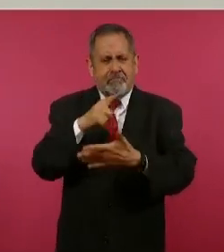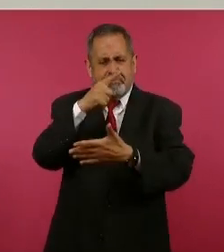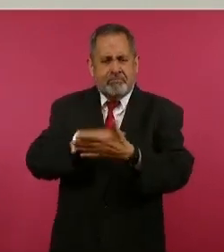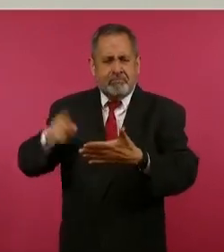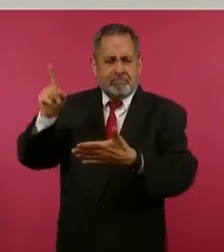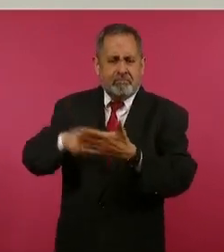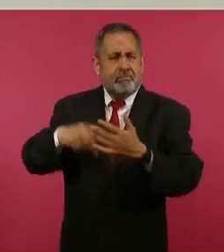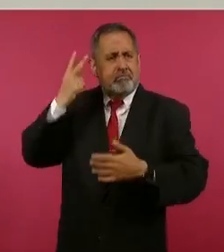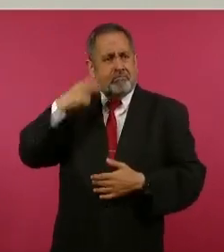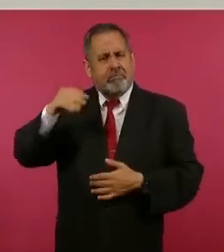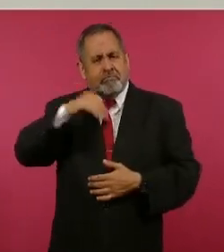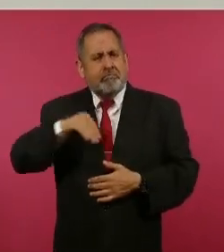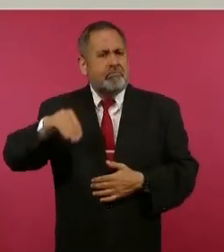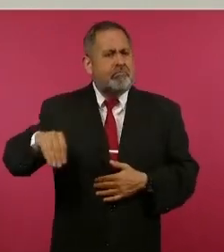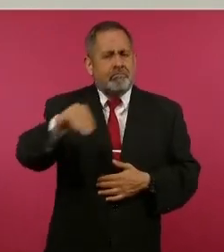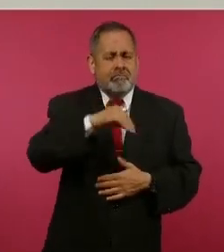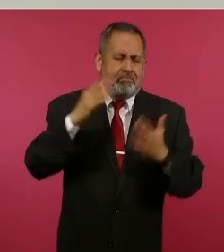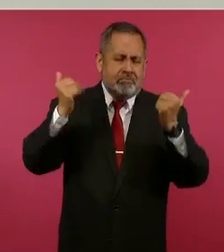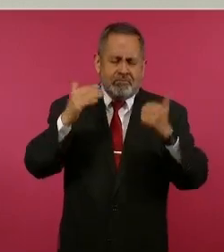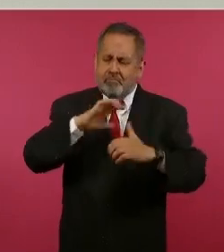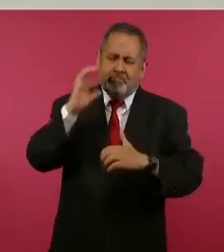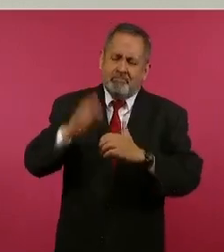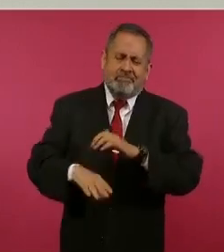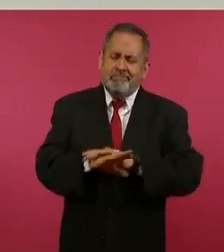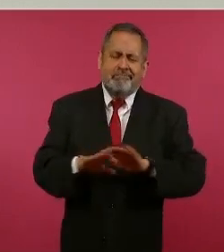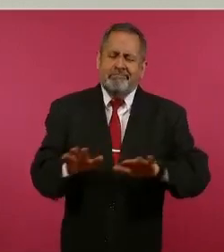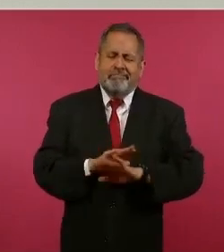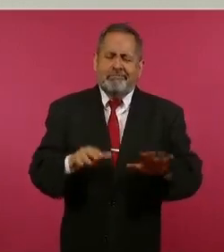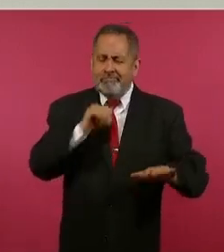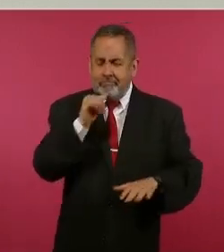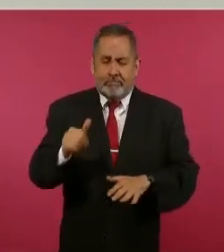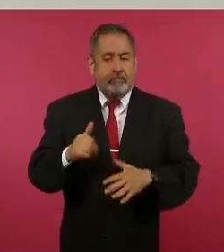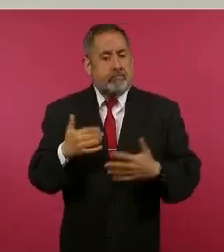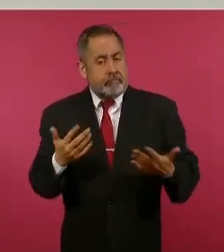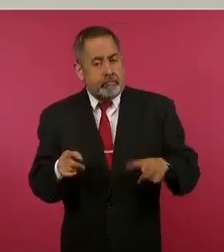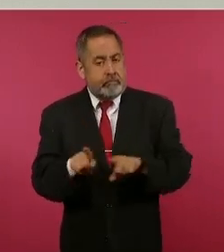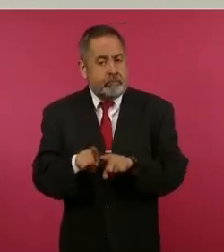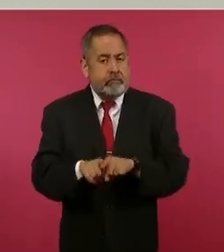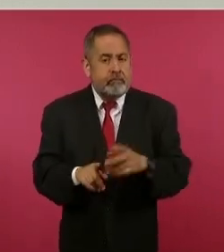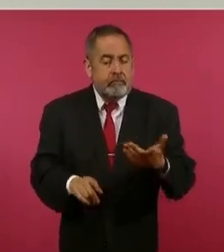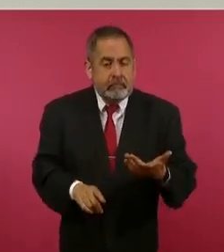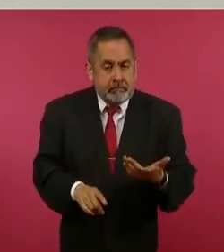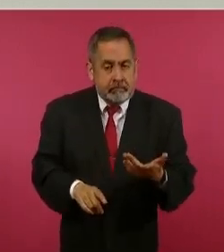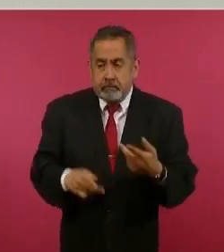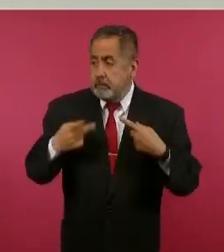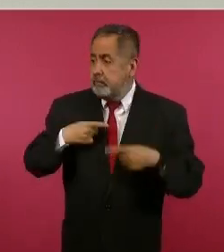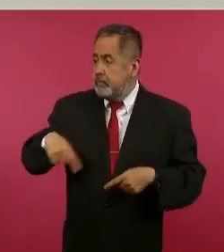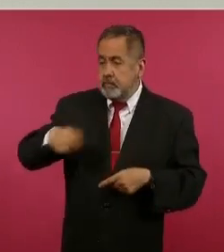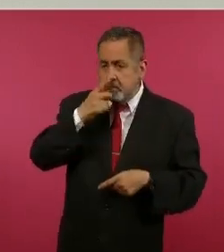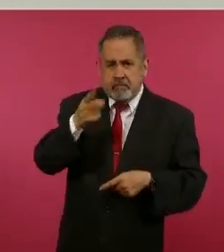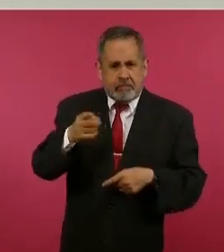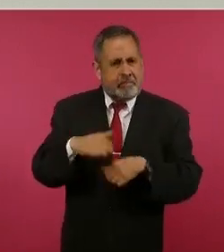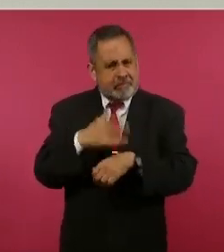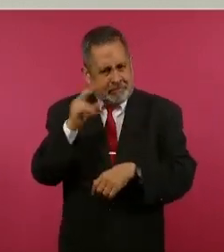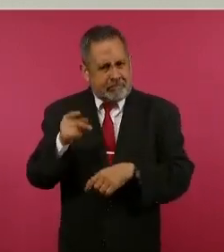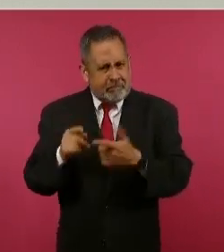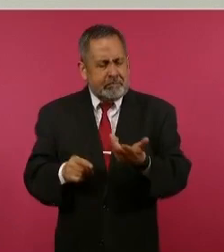cancelar esta gira de despedida. Y a la par, pues también la gente me decía, ¿por qué